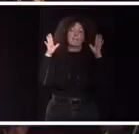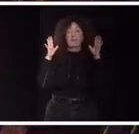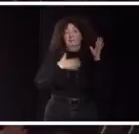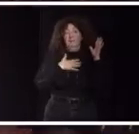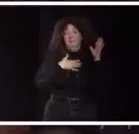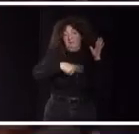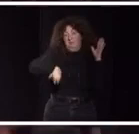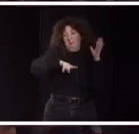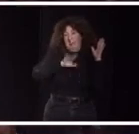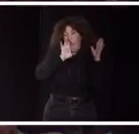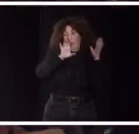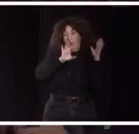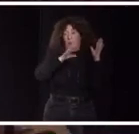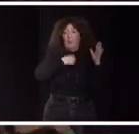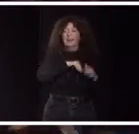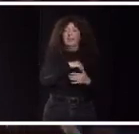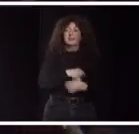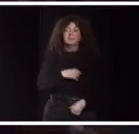país.